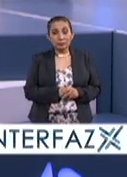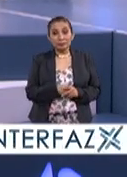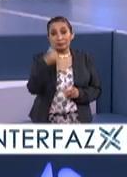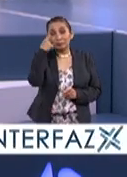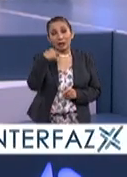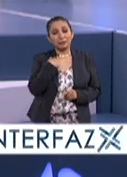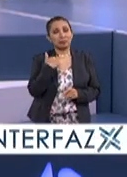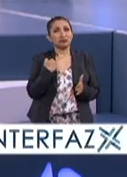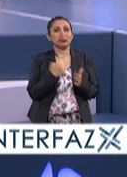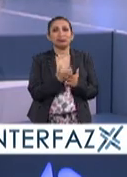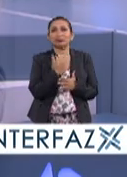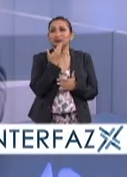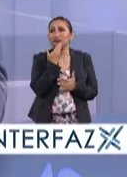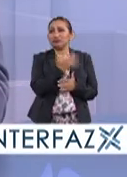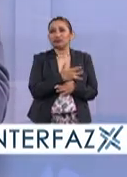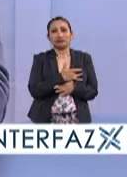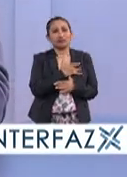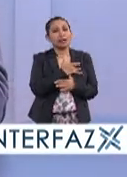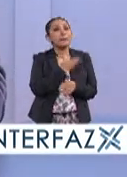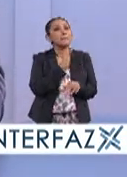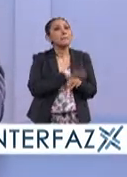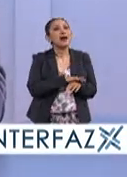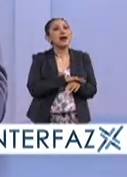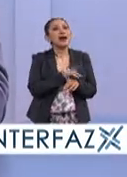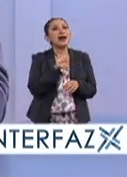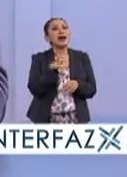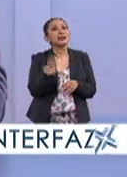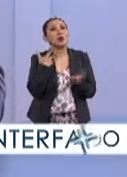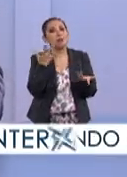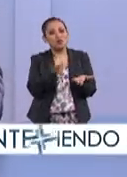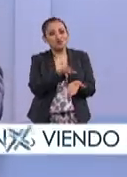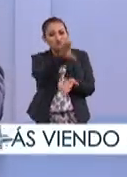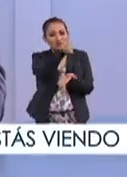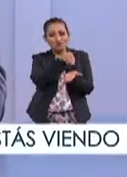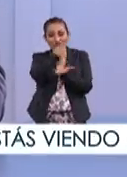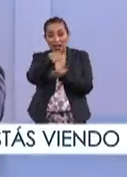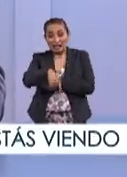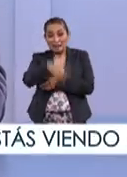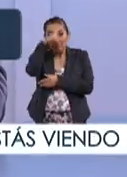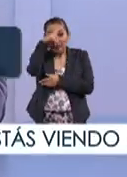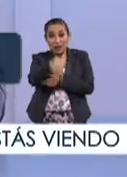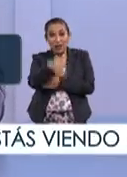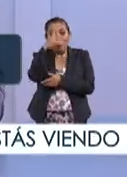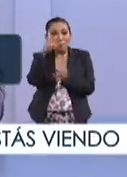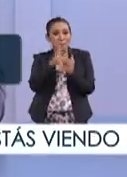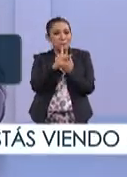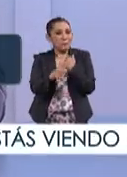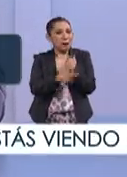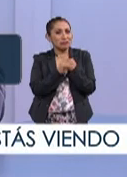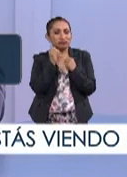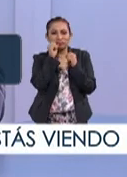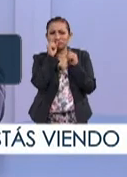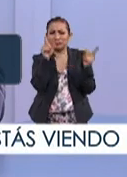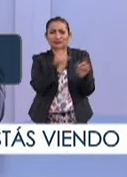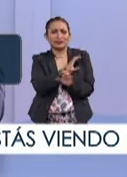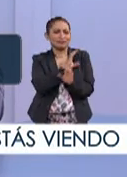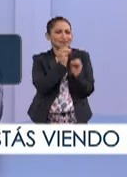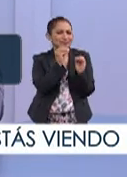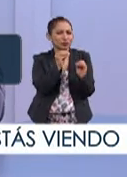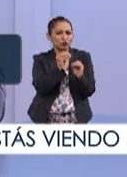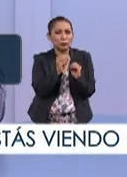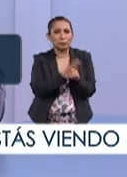Para mí es una satisfacción, sobre todo tener esta recopilación en México, un país al que admiro y quiero